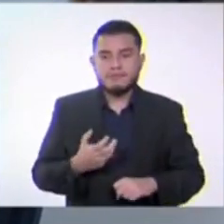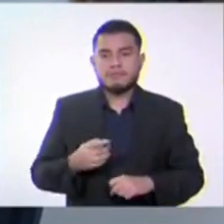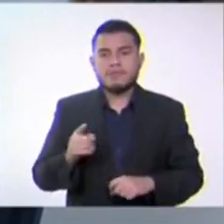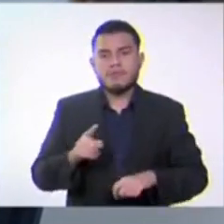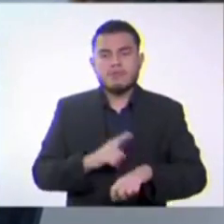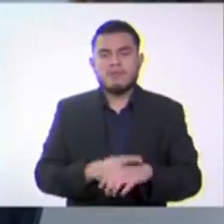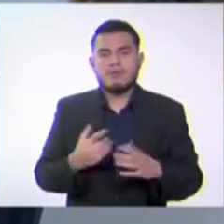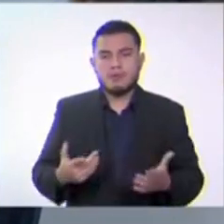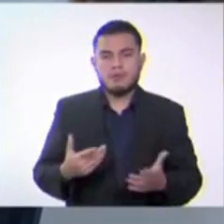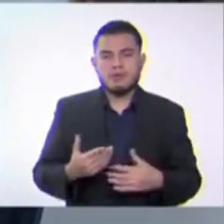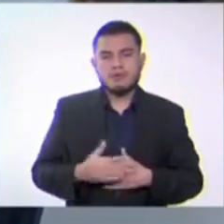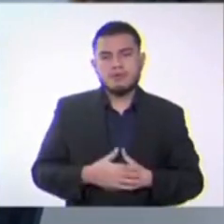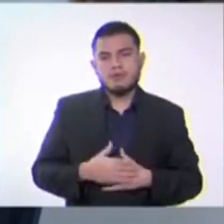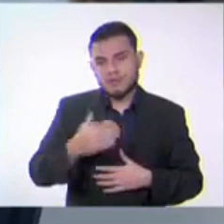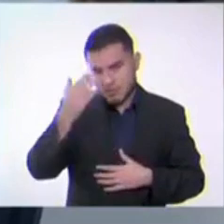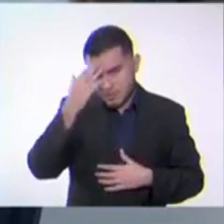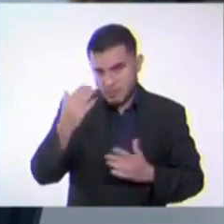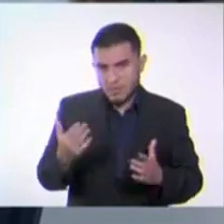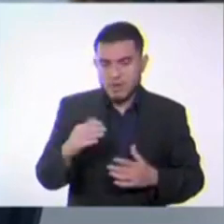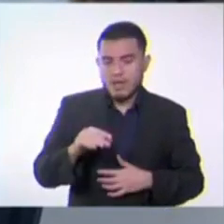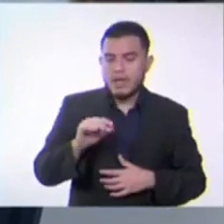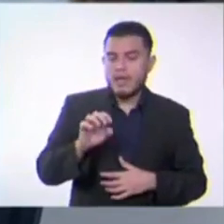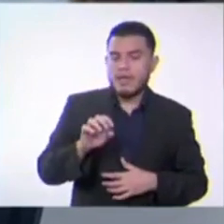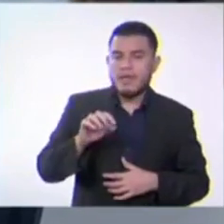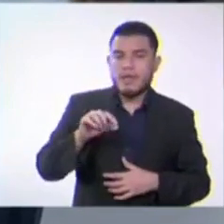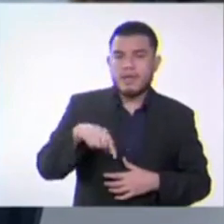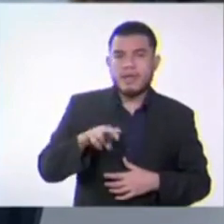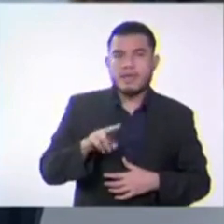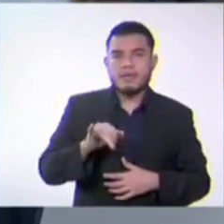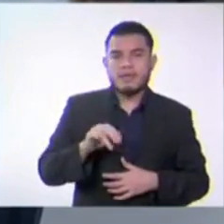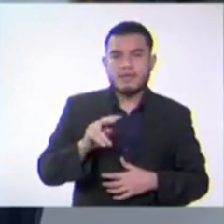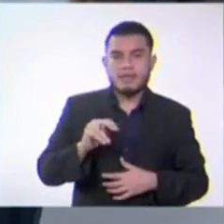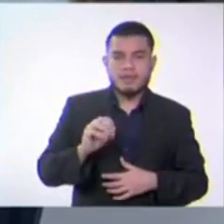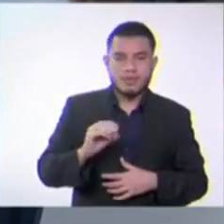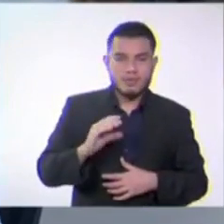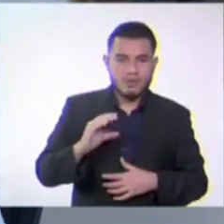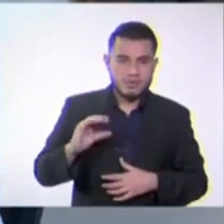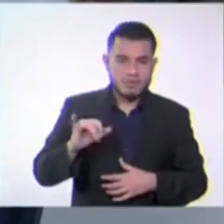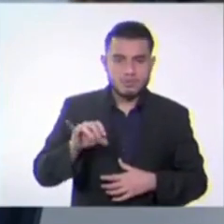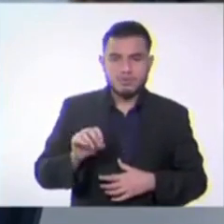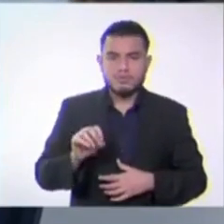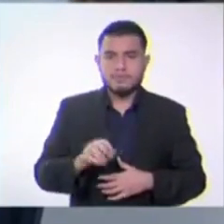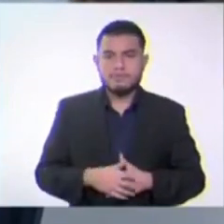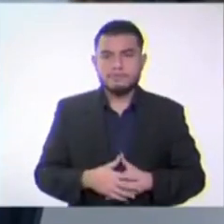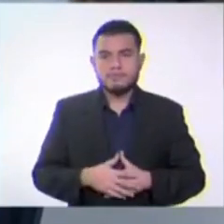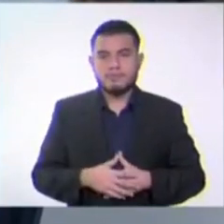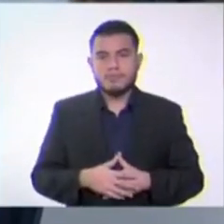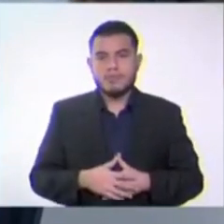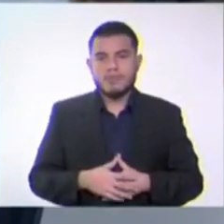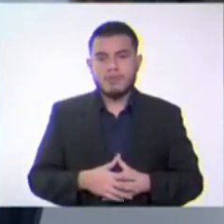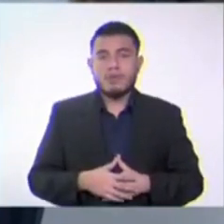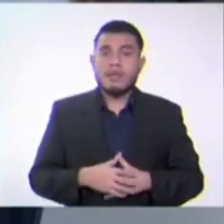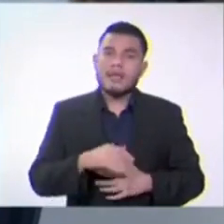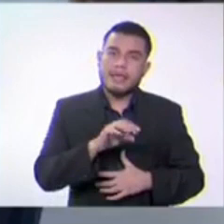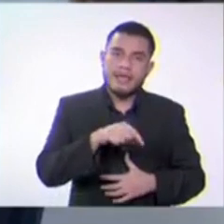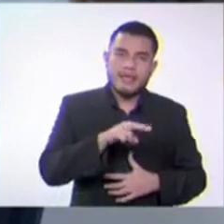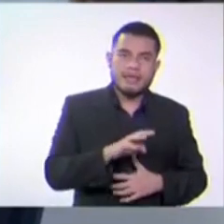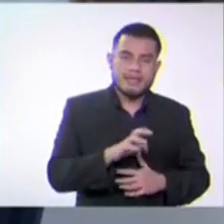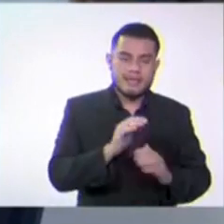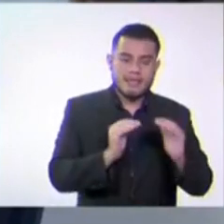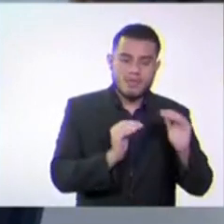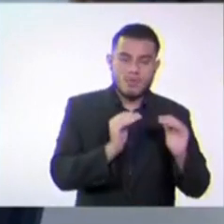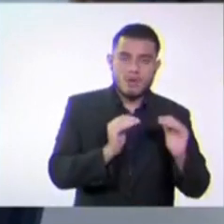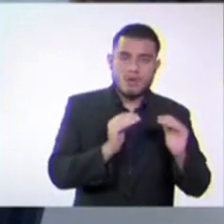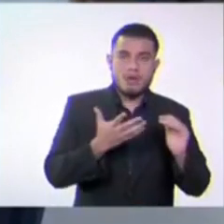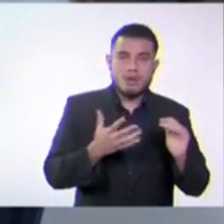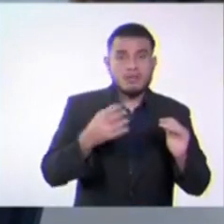en el que se le conoce como equinoccio. Entonces recuerda, equinoccio, igual cantidad